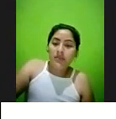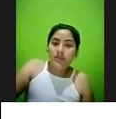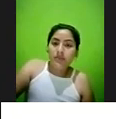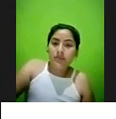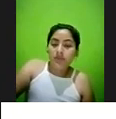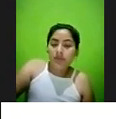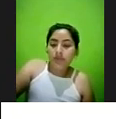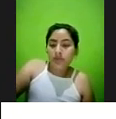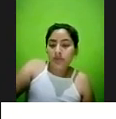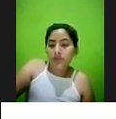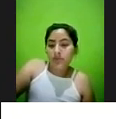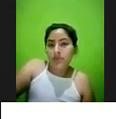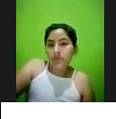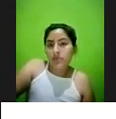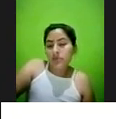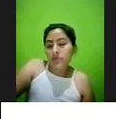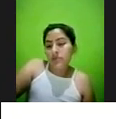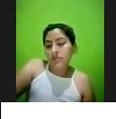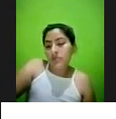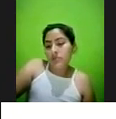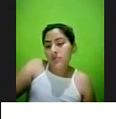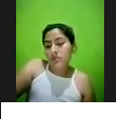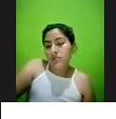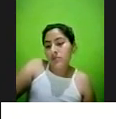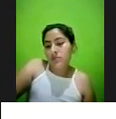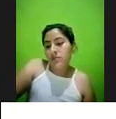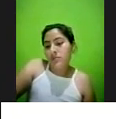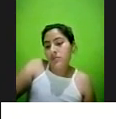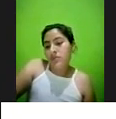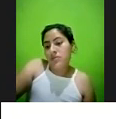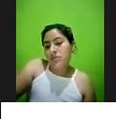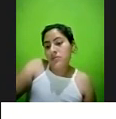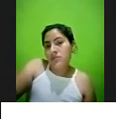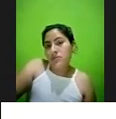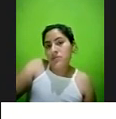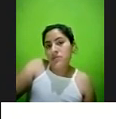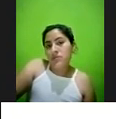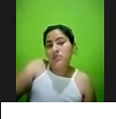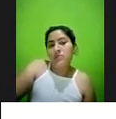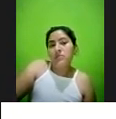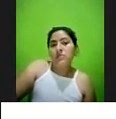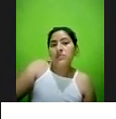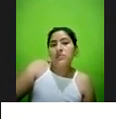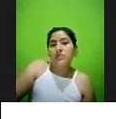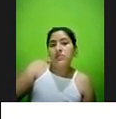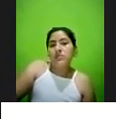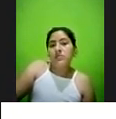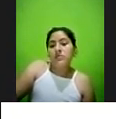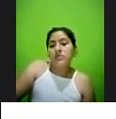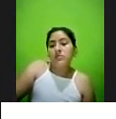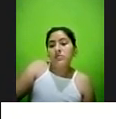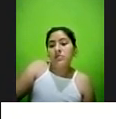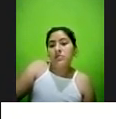Componente. Tejido muscular esquelético. Músculo insertado habitualmente en hueso. El tejido